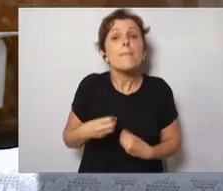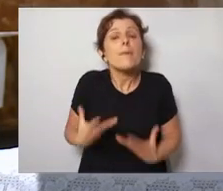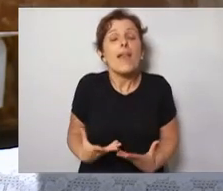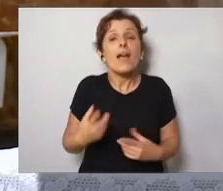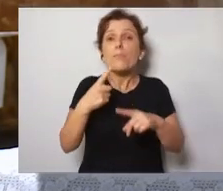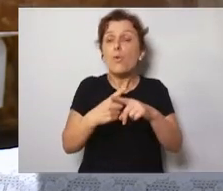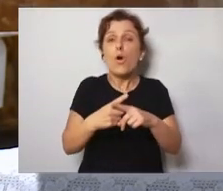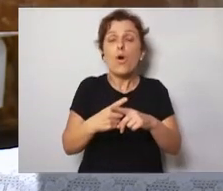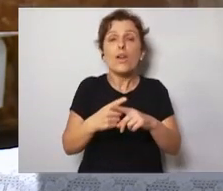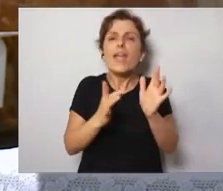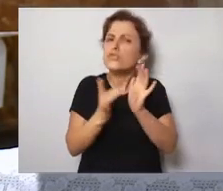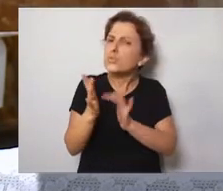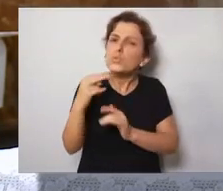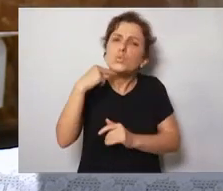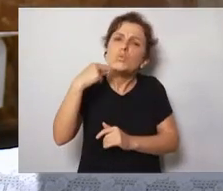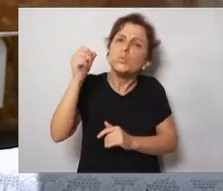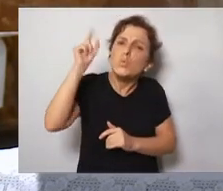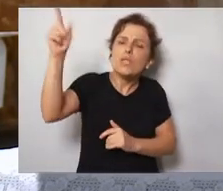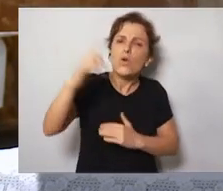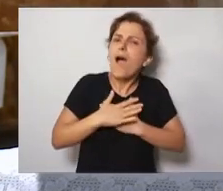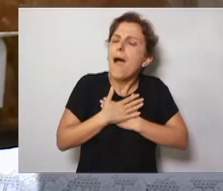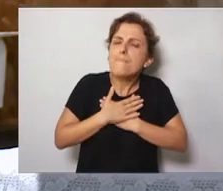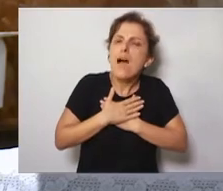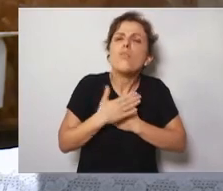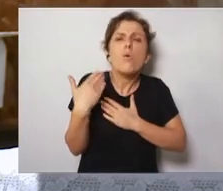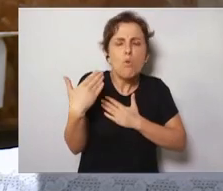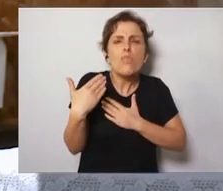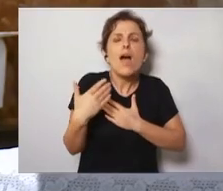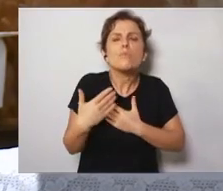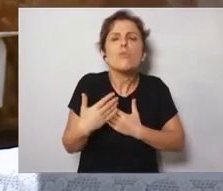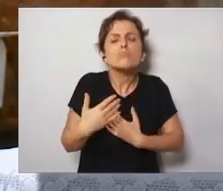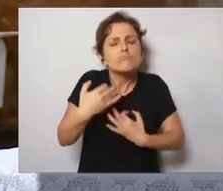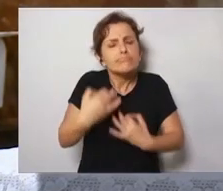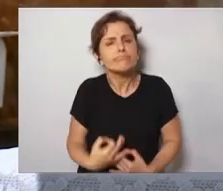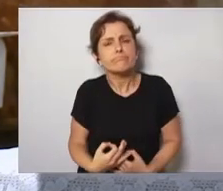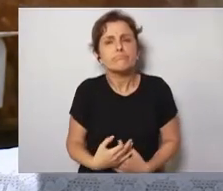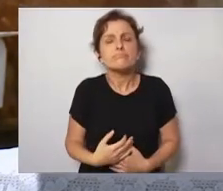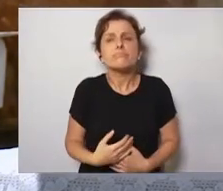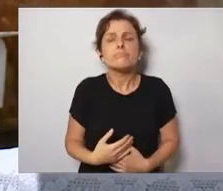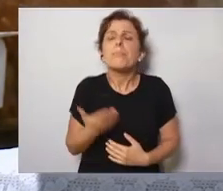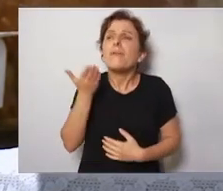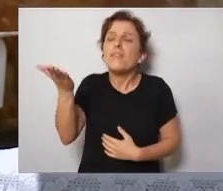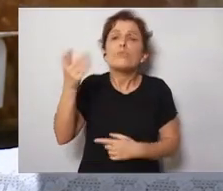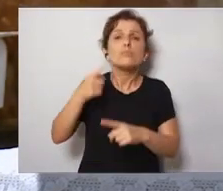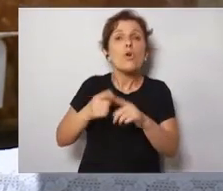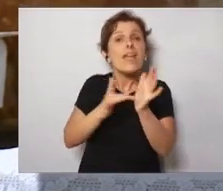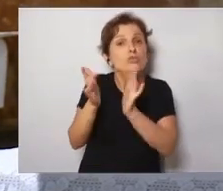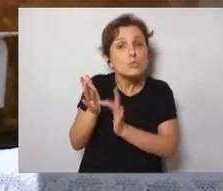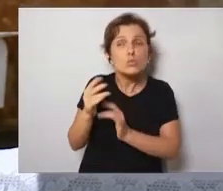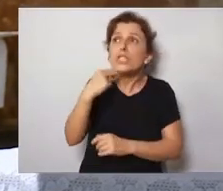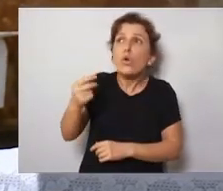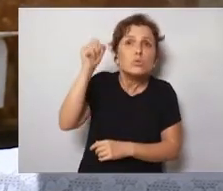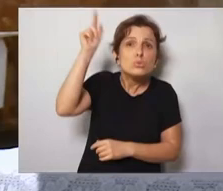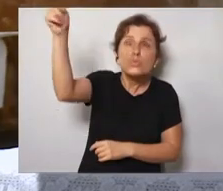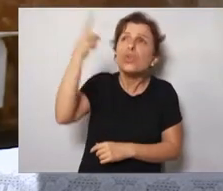amado podamos dar con abundancia frutos de buenas obras por nuestro señor jesucristo tu hijo que